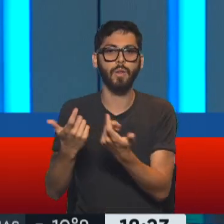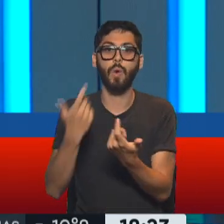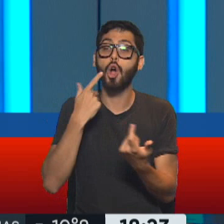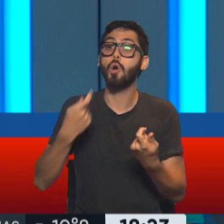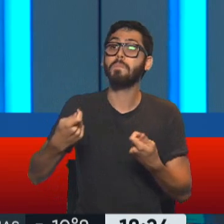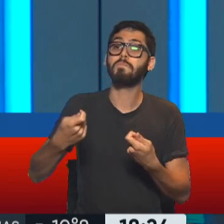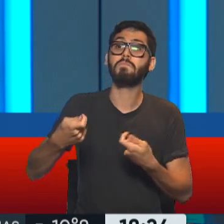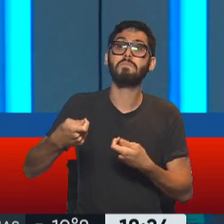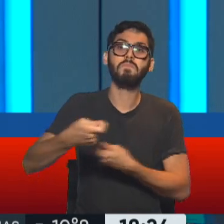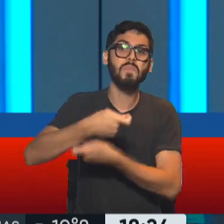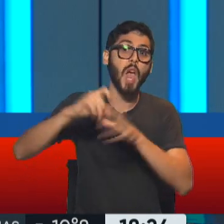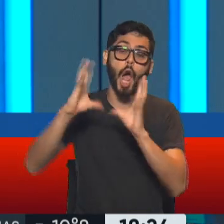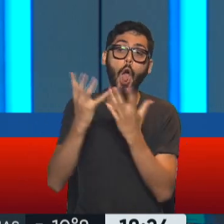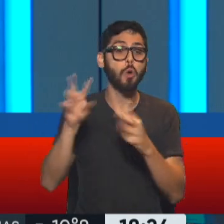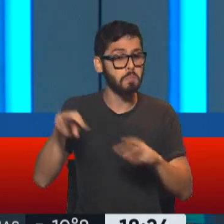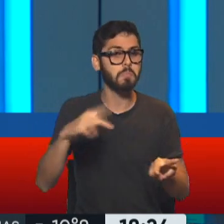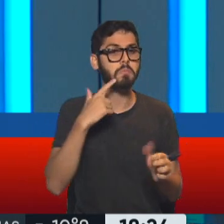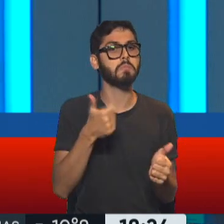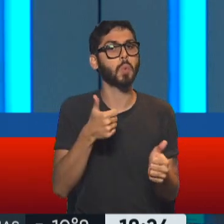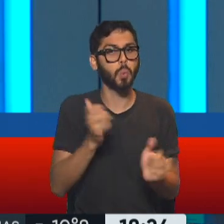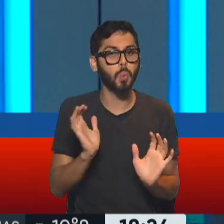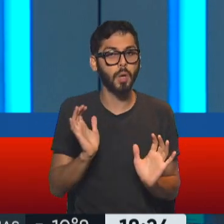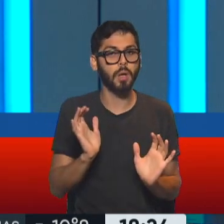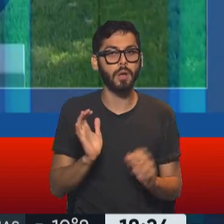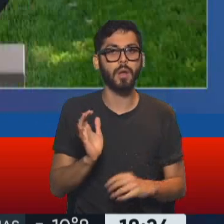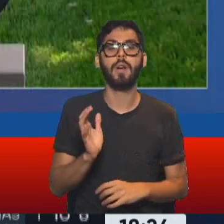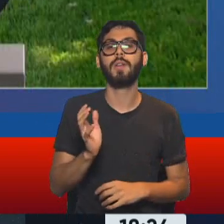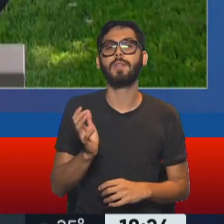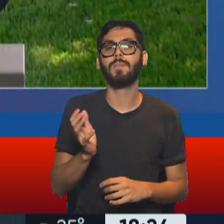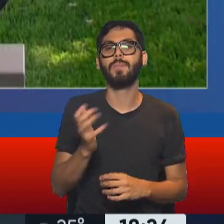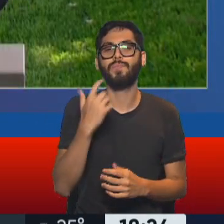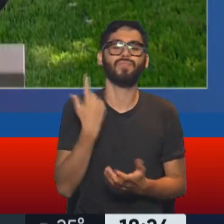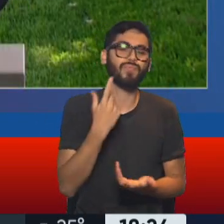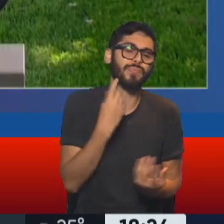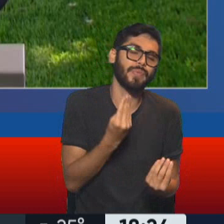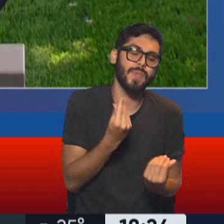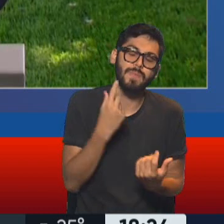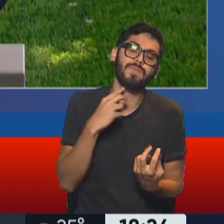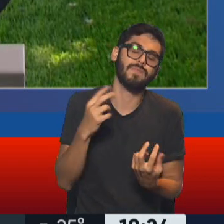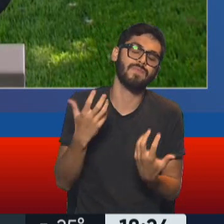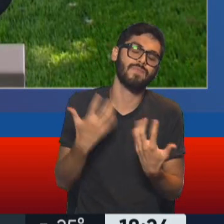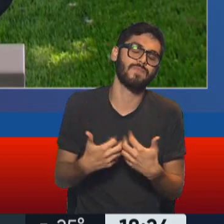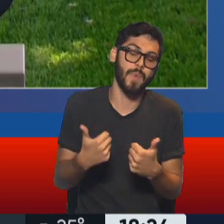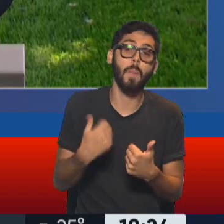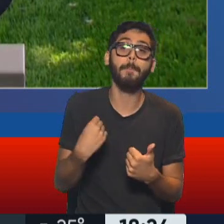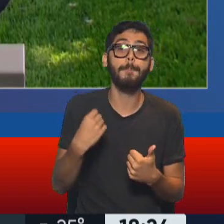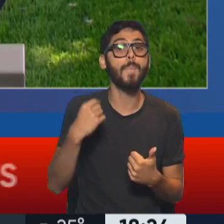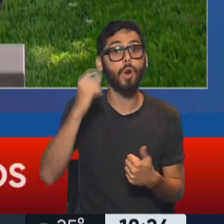reaccionaron obviamente como se esperaba, favorablemente. ¿Por qué digo como se esperaba? Porque claramente hubo